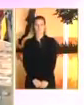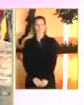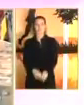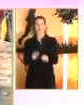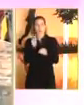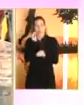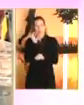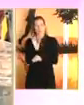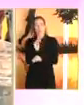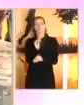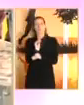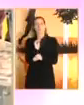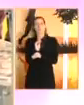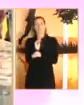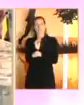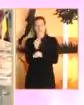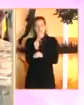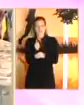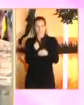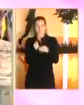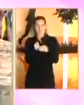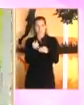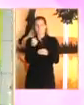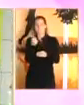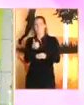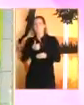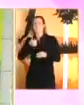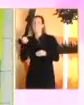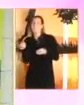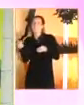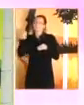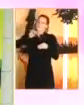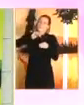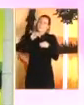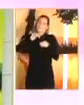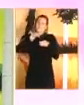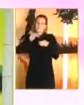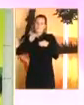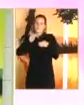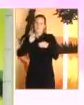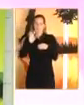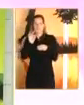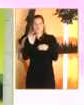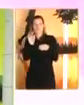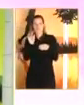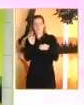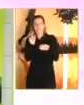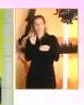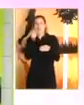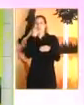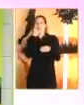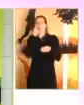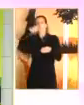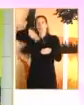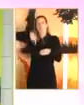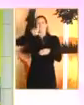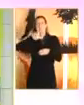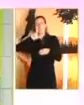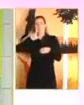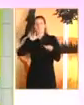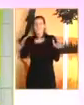eso, ¿no? Vamos a ver. ¿Con esto vale? ¿Echo un poquito más? Échale un poquito más, sí, porque tiene que quedar como un, como si fuera un milímetro, milímetro y